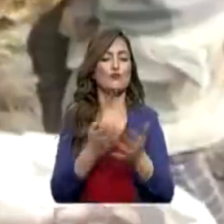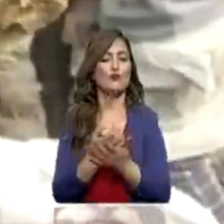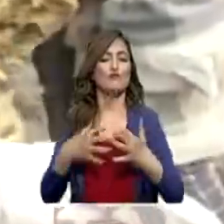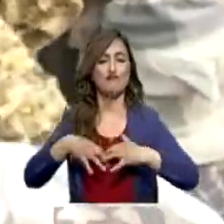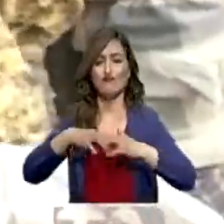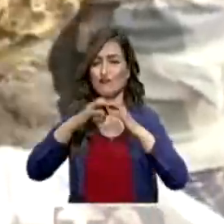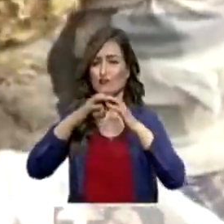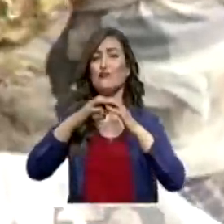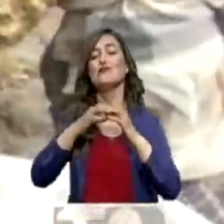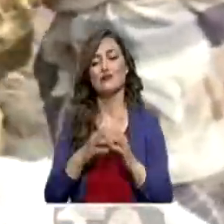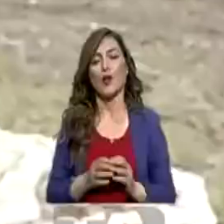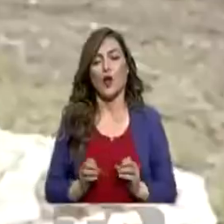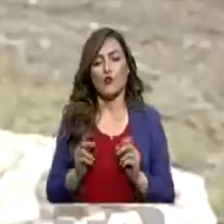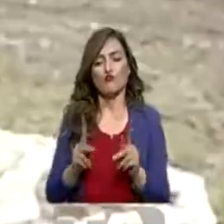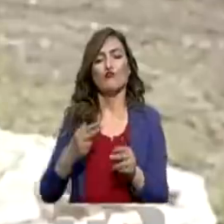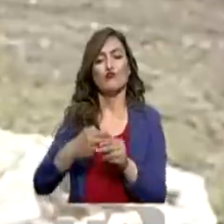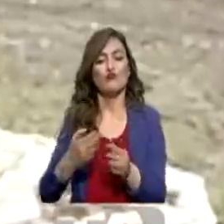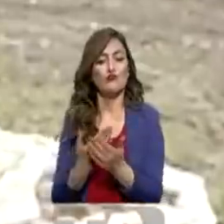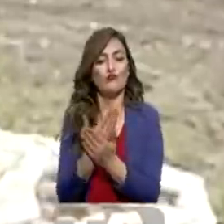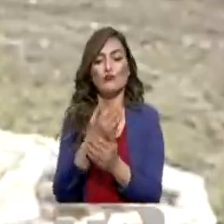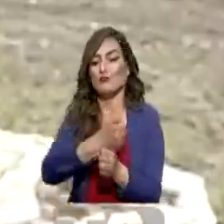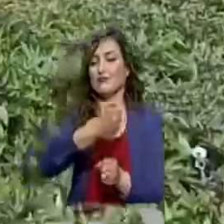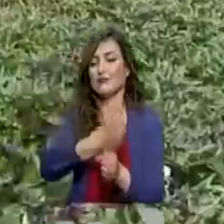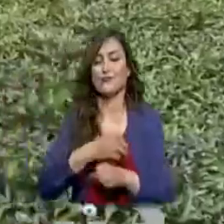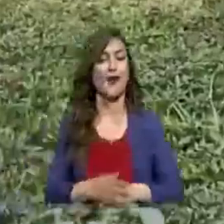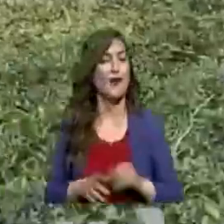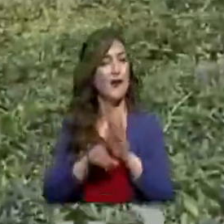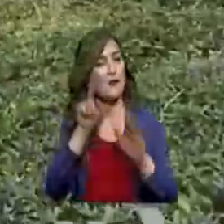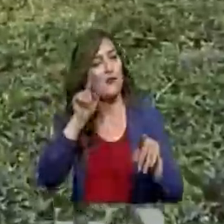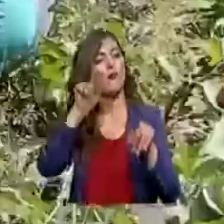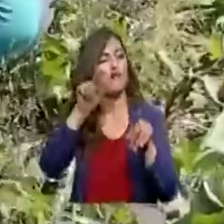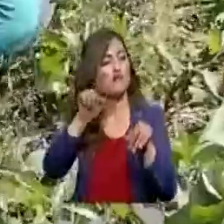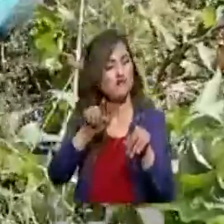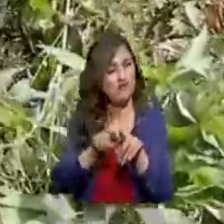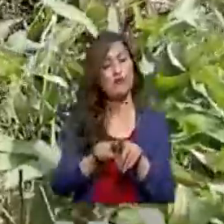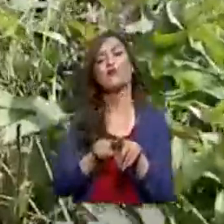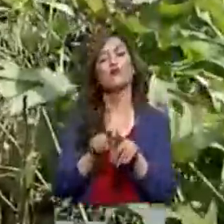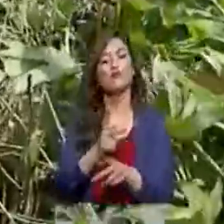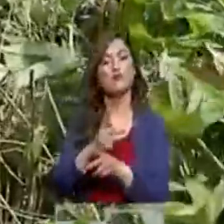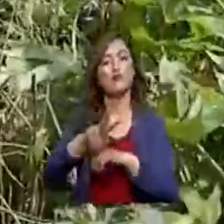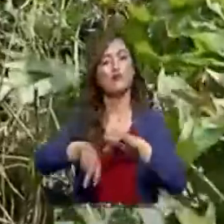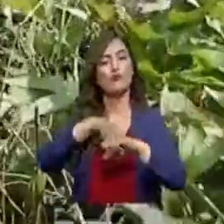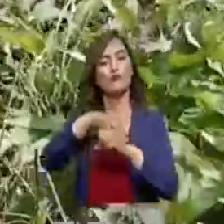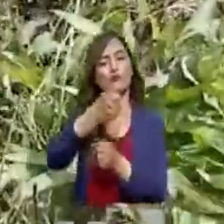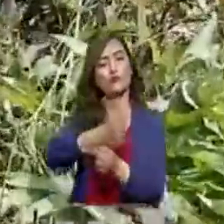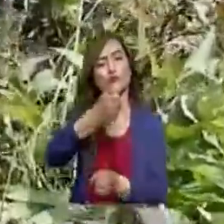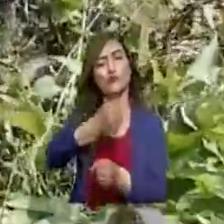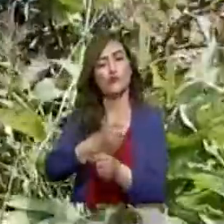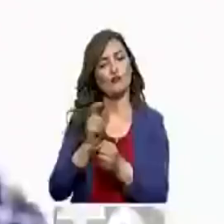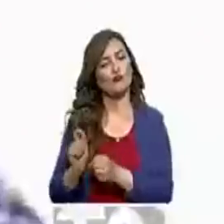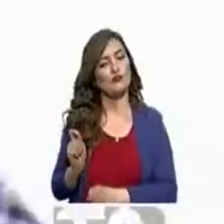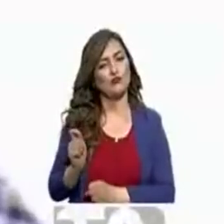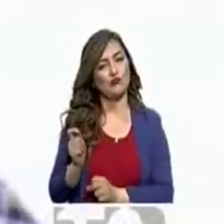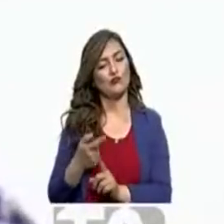reactivación económica y a la generación de empleo, ley que fue consensuada, según indica, por el Consejo Nacional de Trabajo y